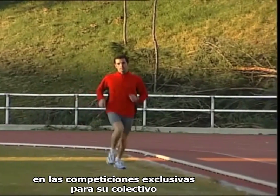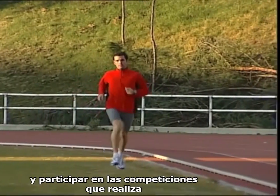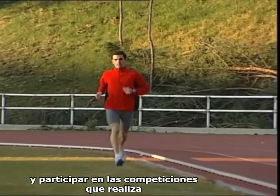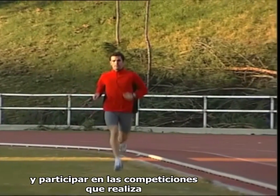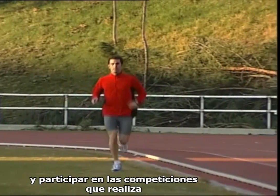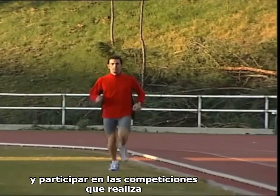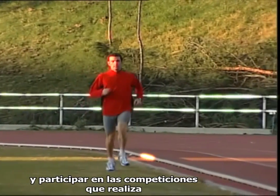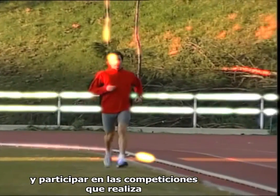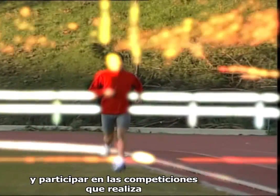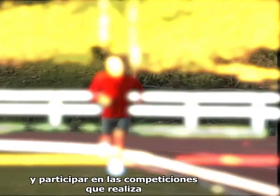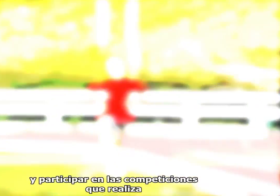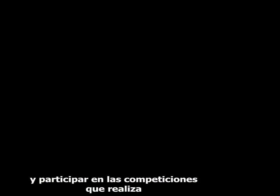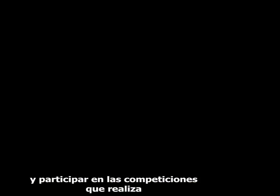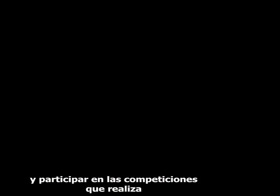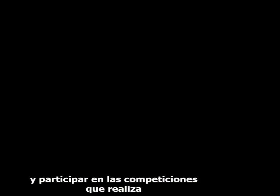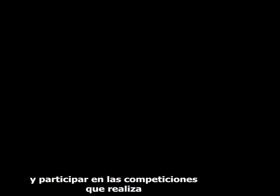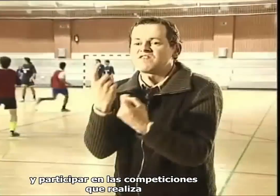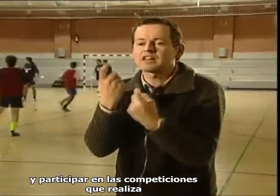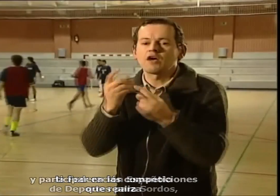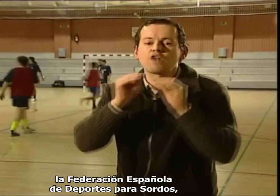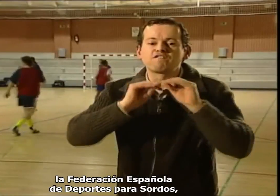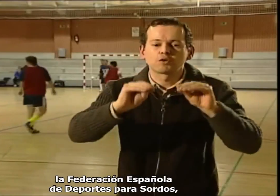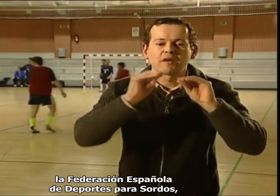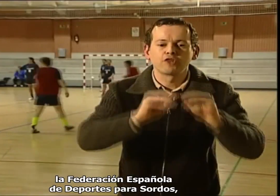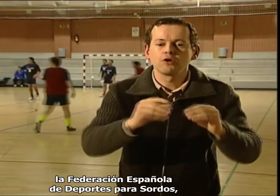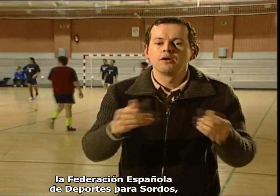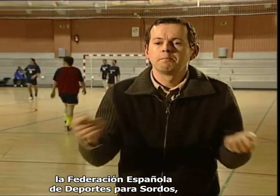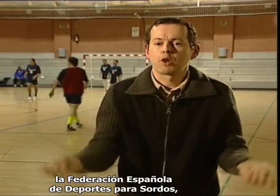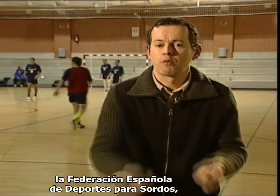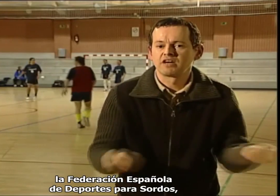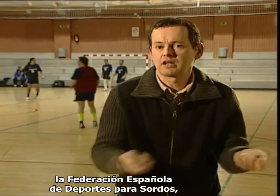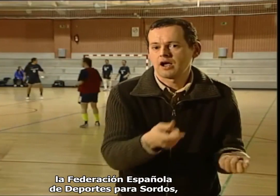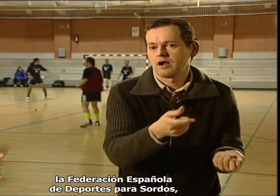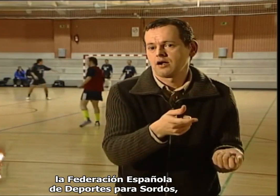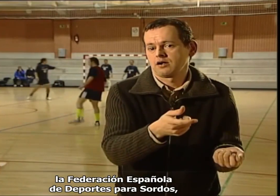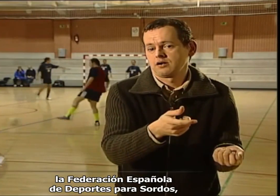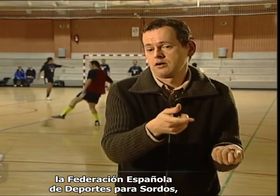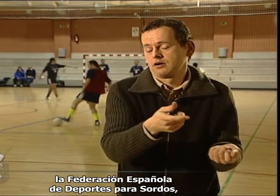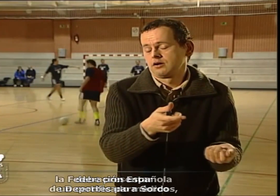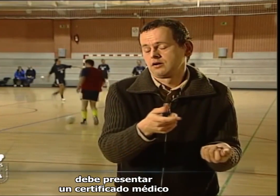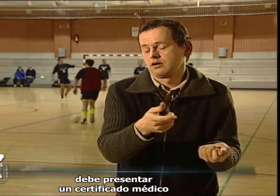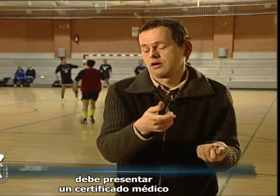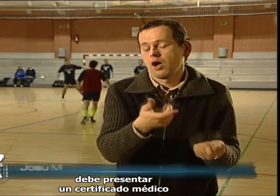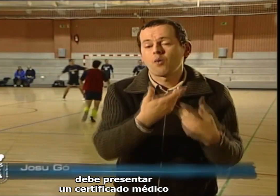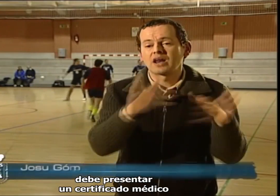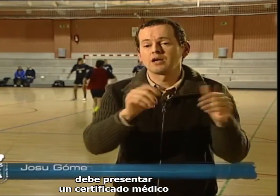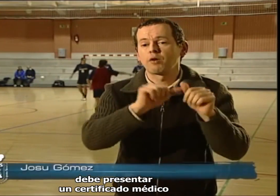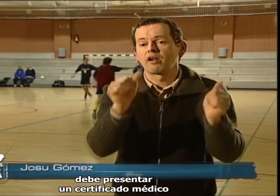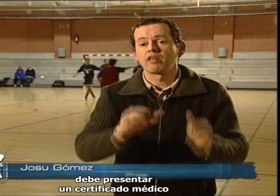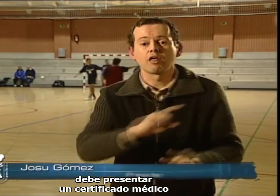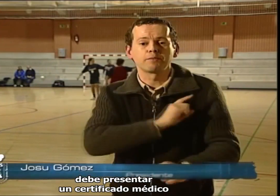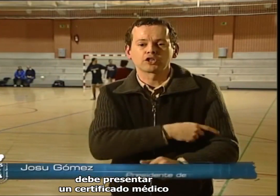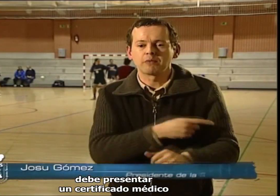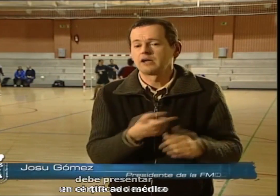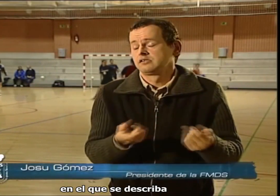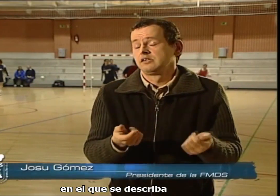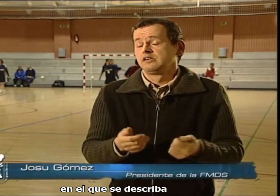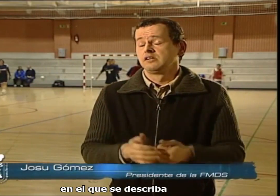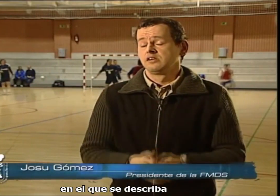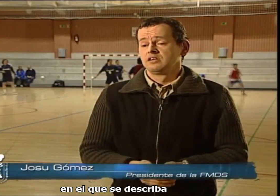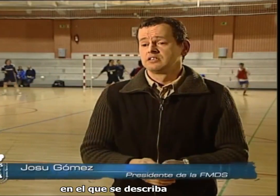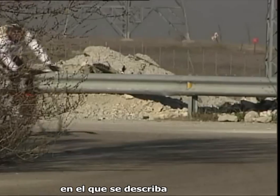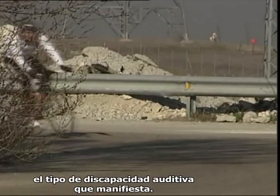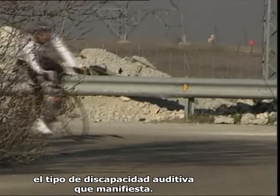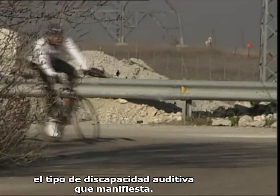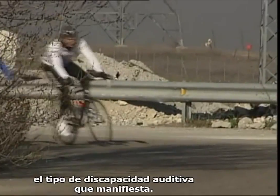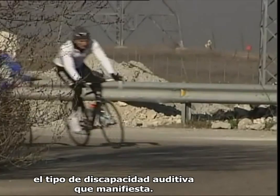su colectivo y participar en las competiciones que realiza la Federación Española de Deportes para Sordos debe presentar un certificado médico en